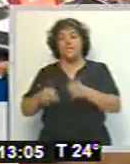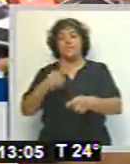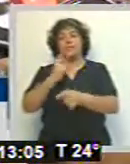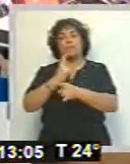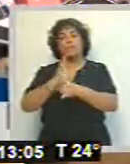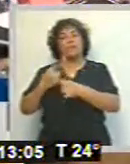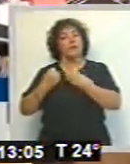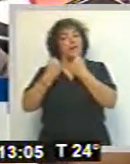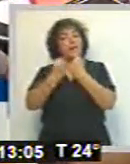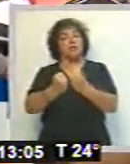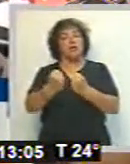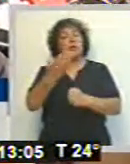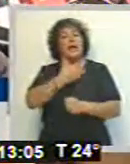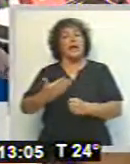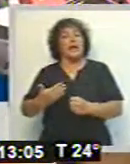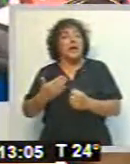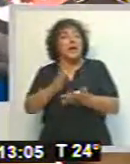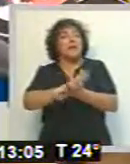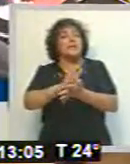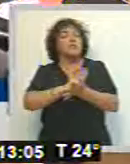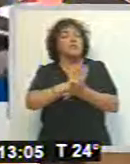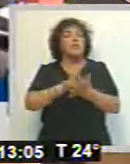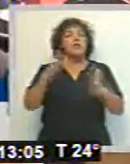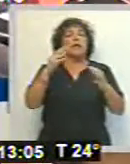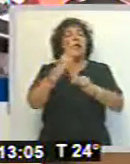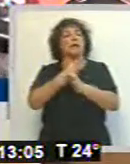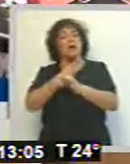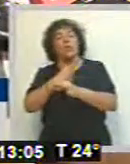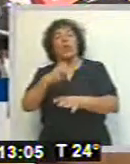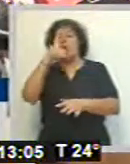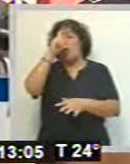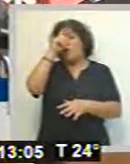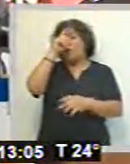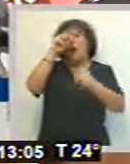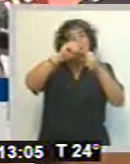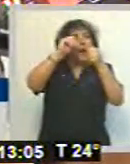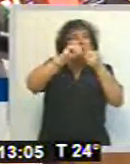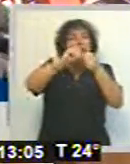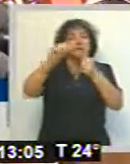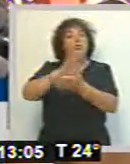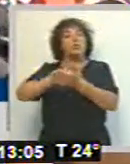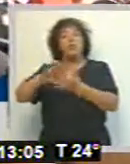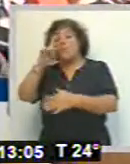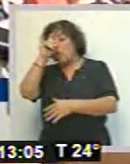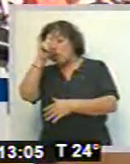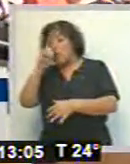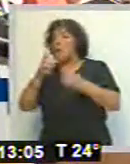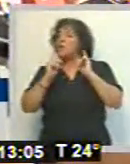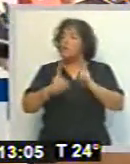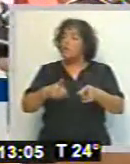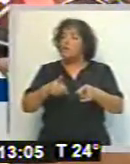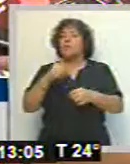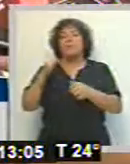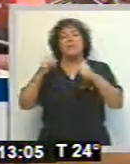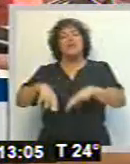lo que es el estado de las escuelas, el estado de los hospitales. Vamos a terminar la refacción de nuevos hospitales, vamos a terminar ya y poner